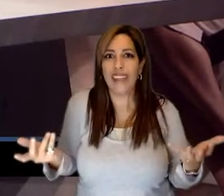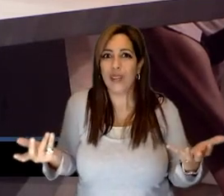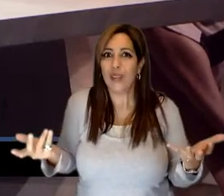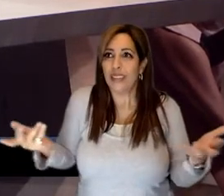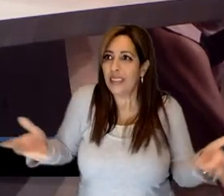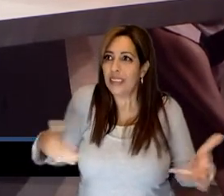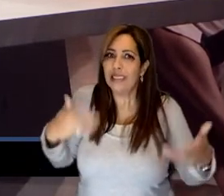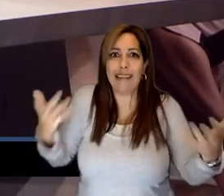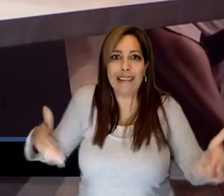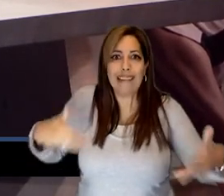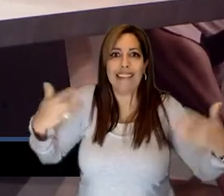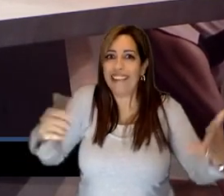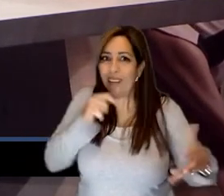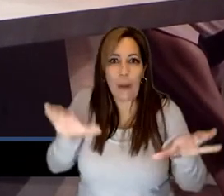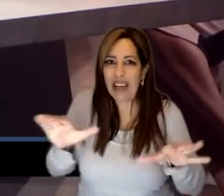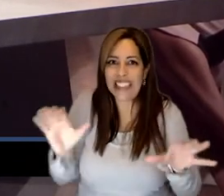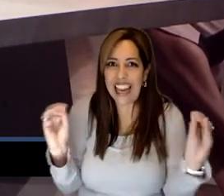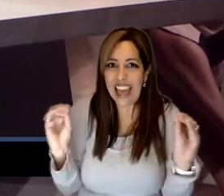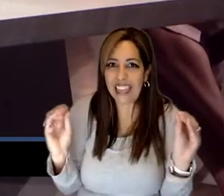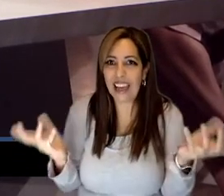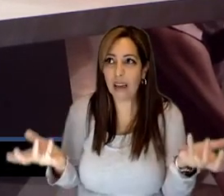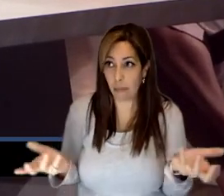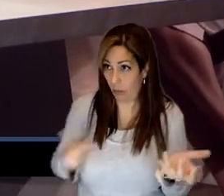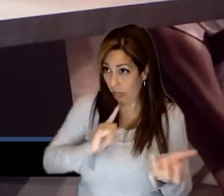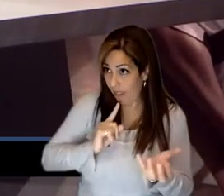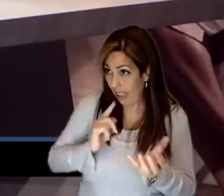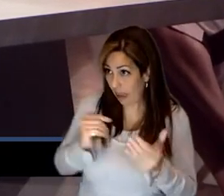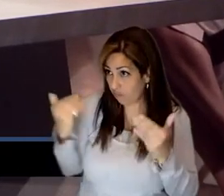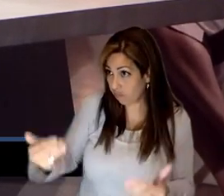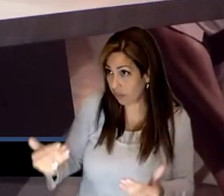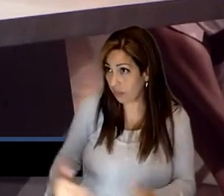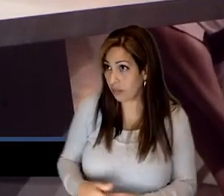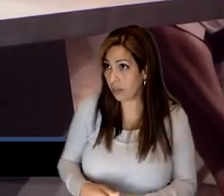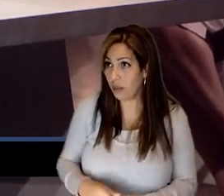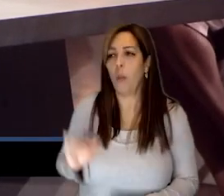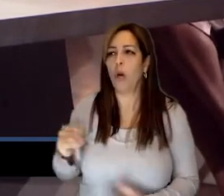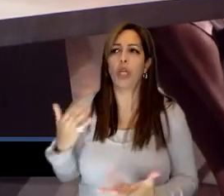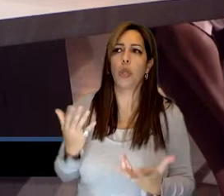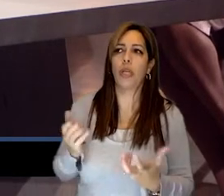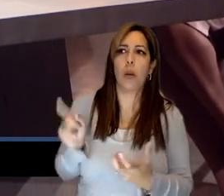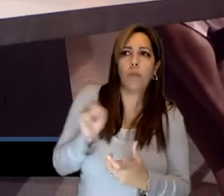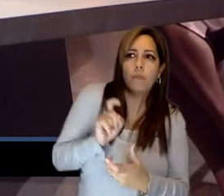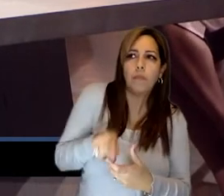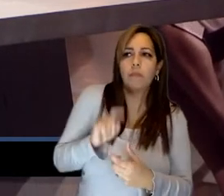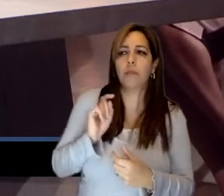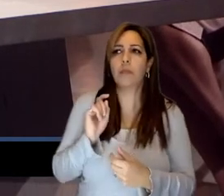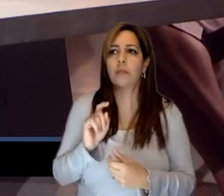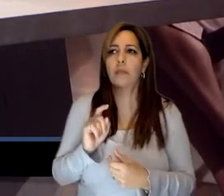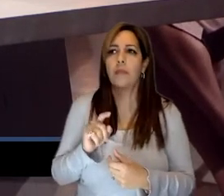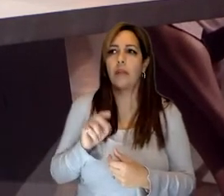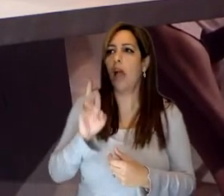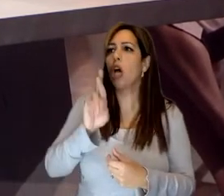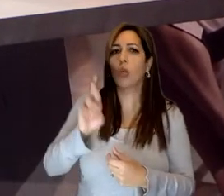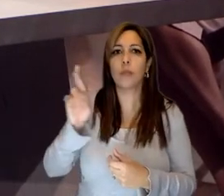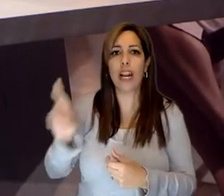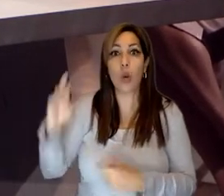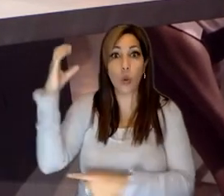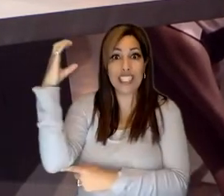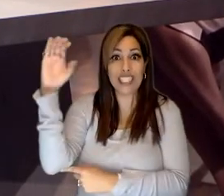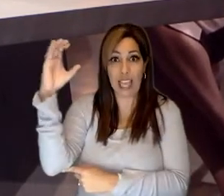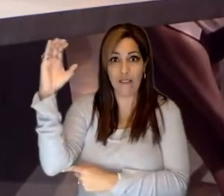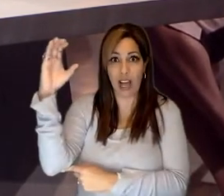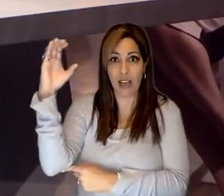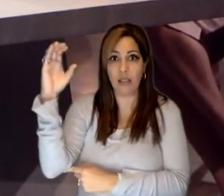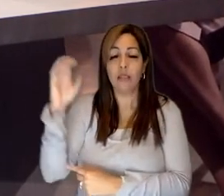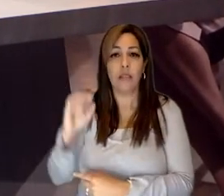que no queremos que se queden aquí, sino que de repente lo veamos en la práctica y de hecho podemos conversar con Roosevelt Road allá